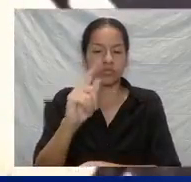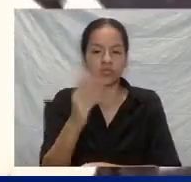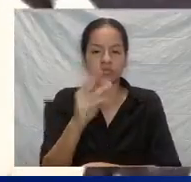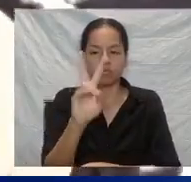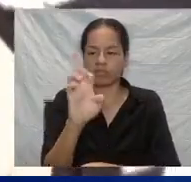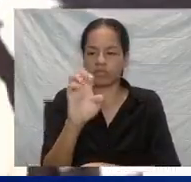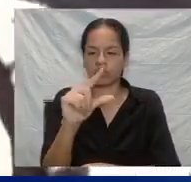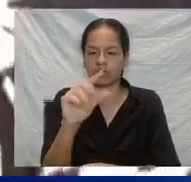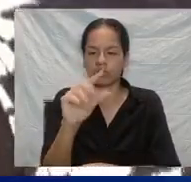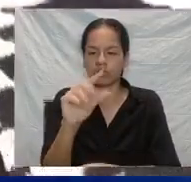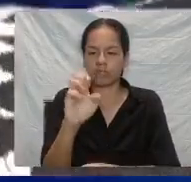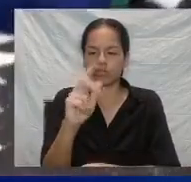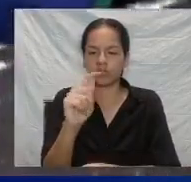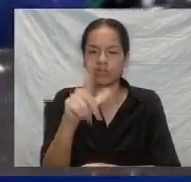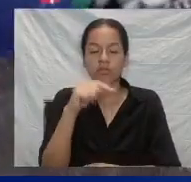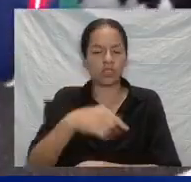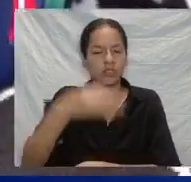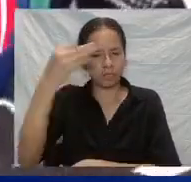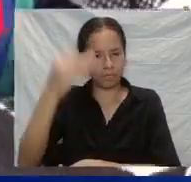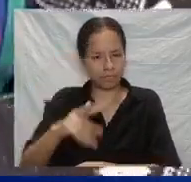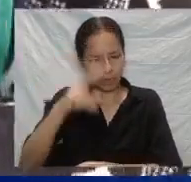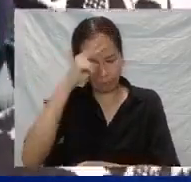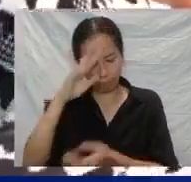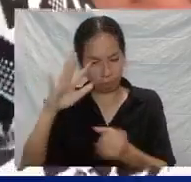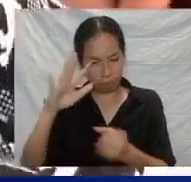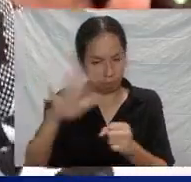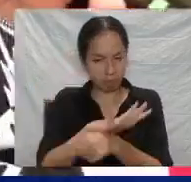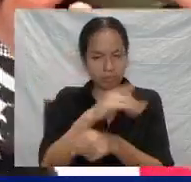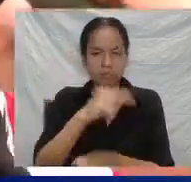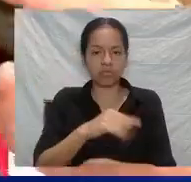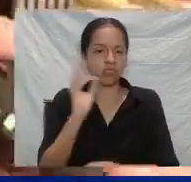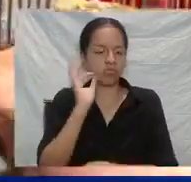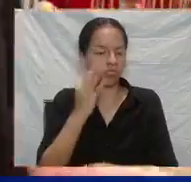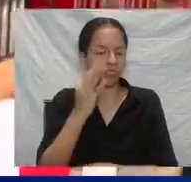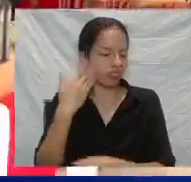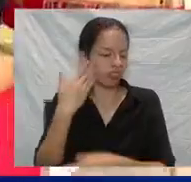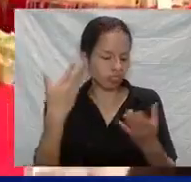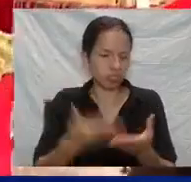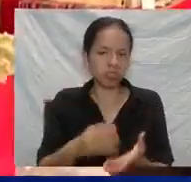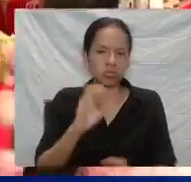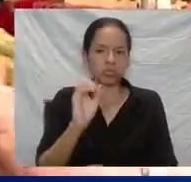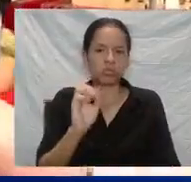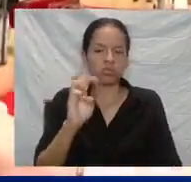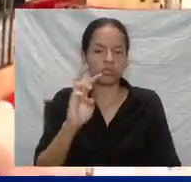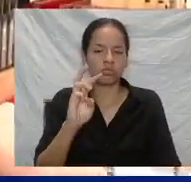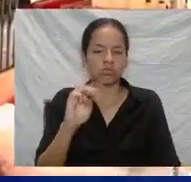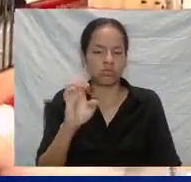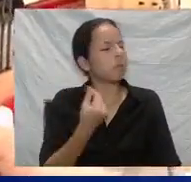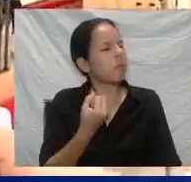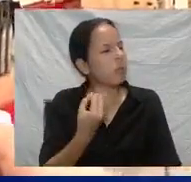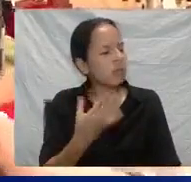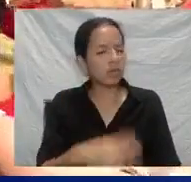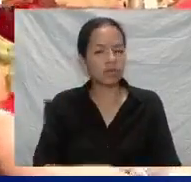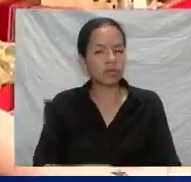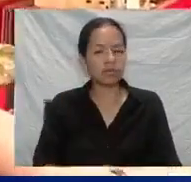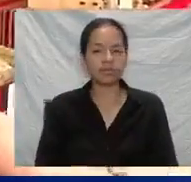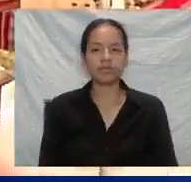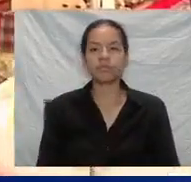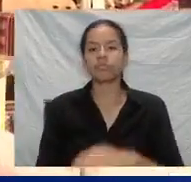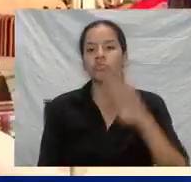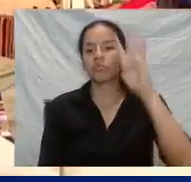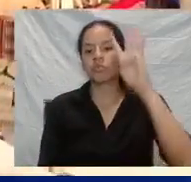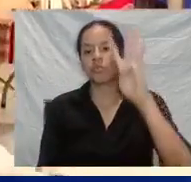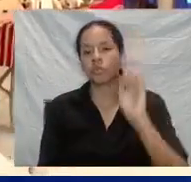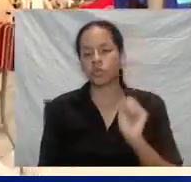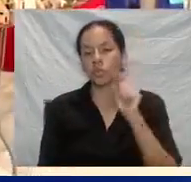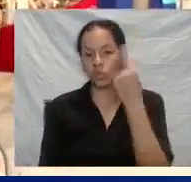peruano el producto y muy agradable muy bueno rico en omega no quieren saber el precio 4 soles en la unidad